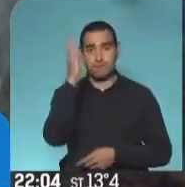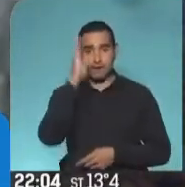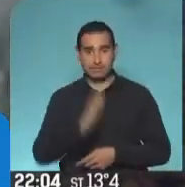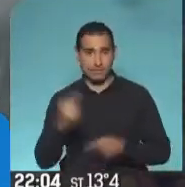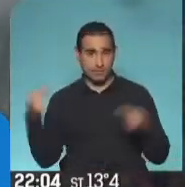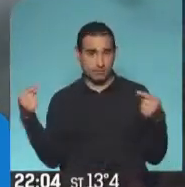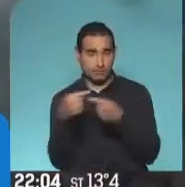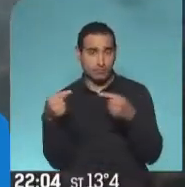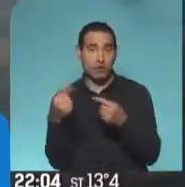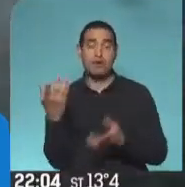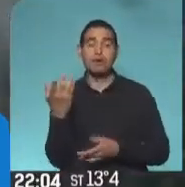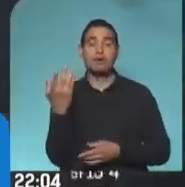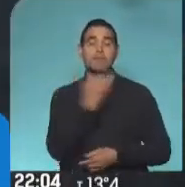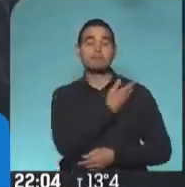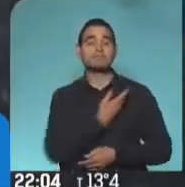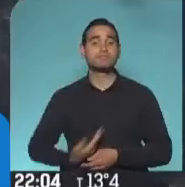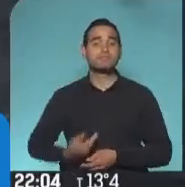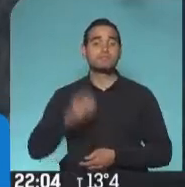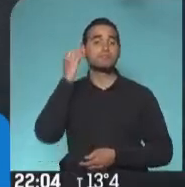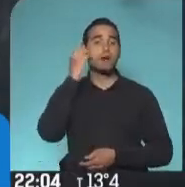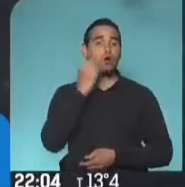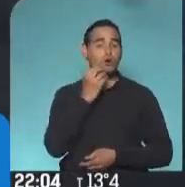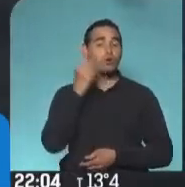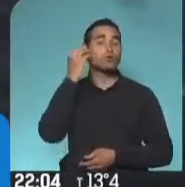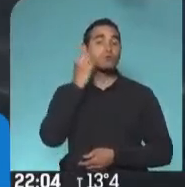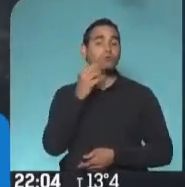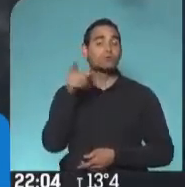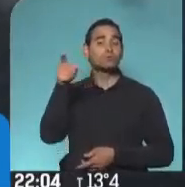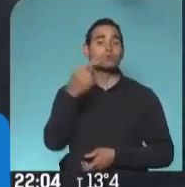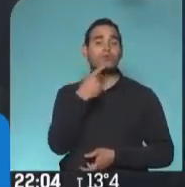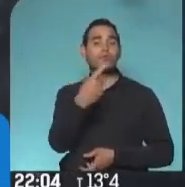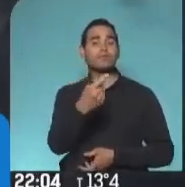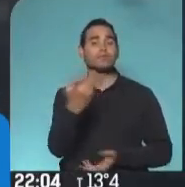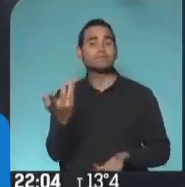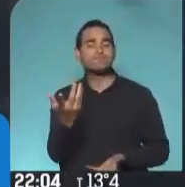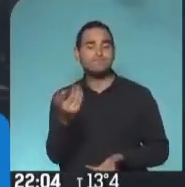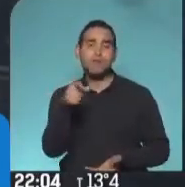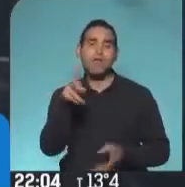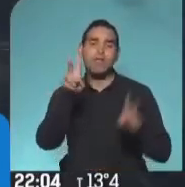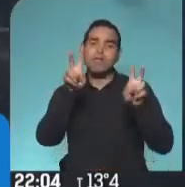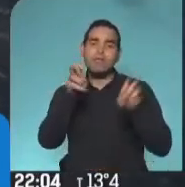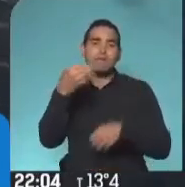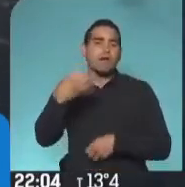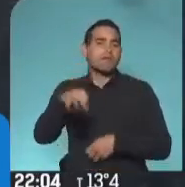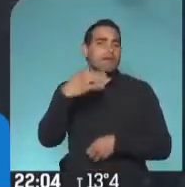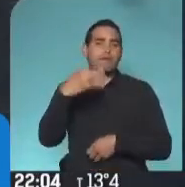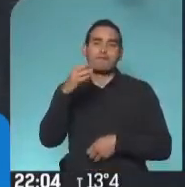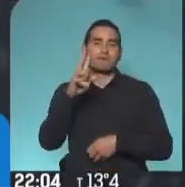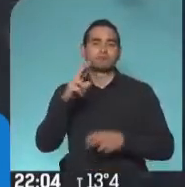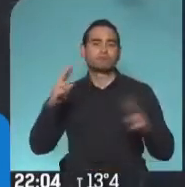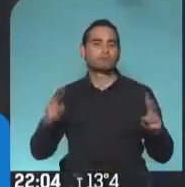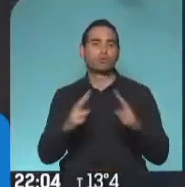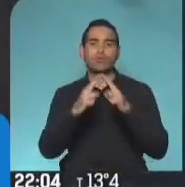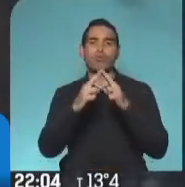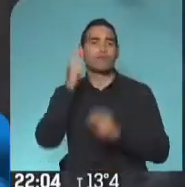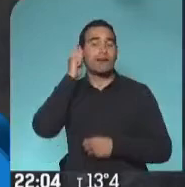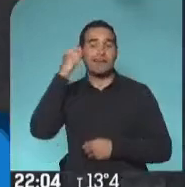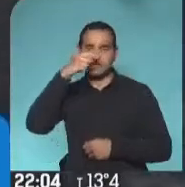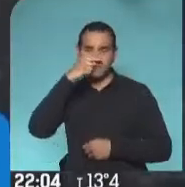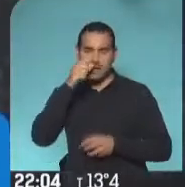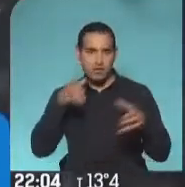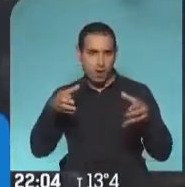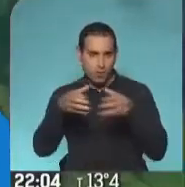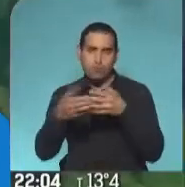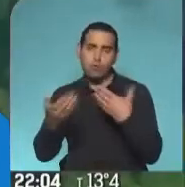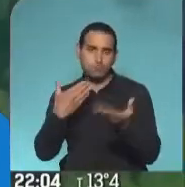con el presidente Emmanuel Macron. Emmanuel Macron, que ha dicho que este tema debe tocarse en la cumbre del G7 que se realiza este fin